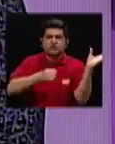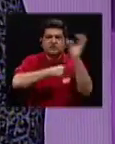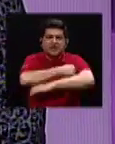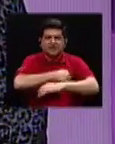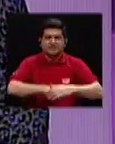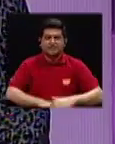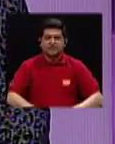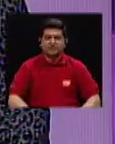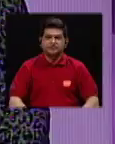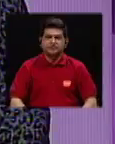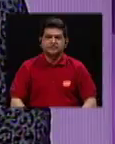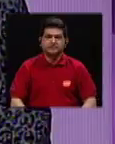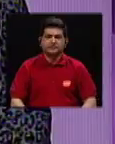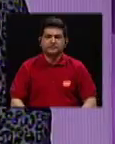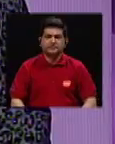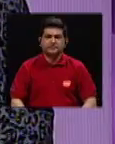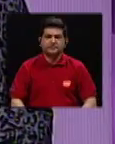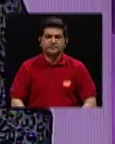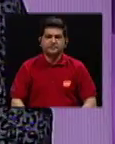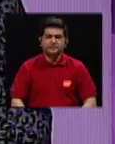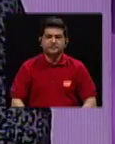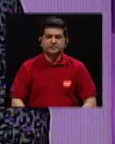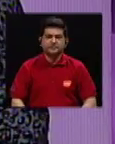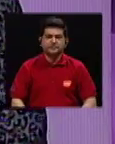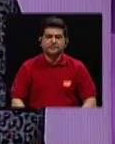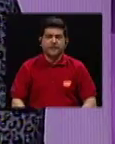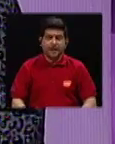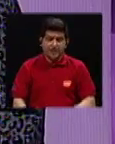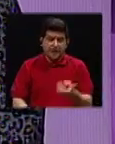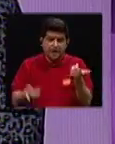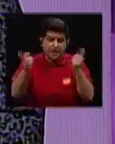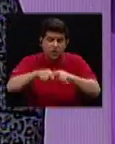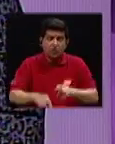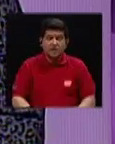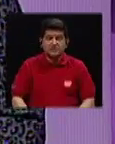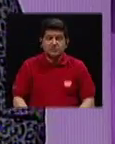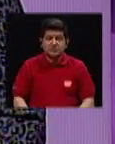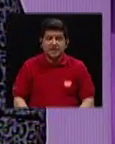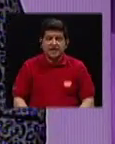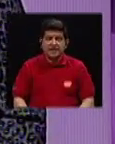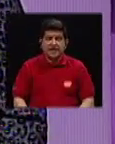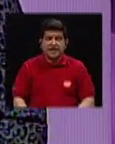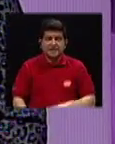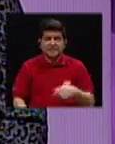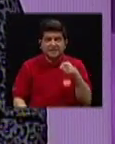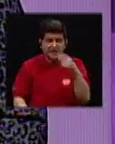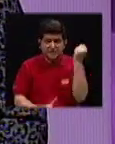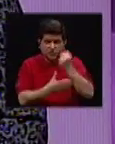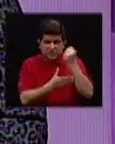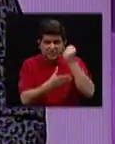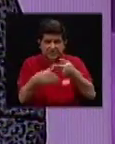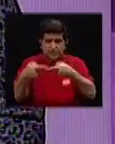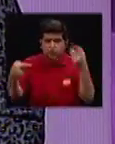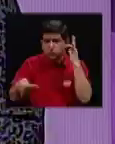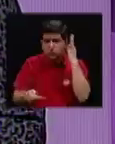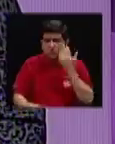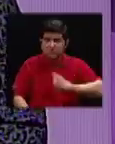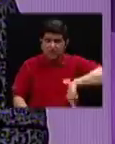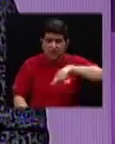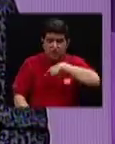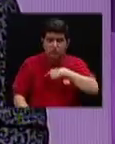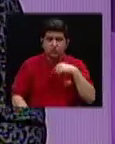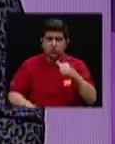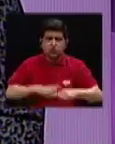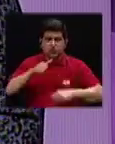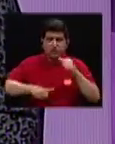bueno Eh Lo que pasa es que los crímenes contra las mujeres y en eso nosotros creo que las feministas También tenemos que hacer una